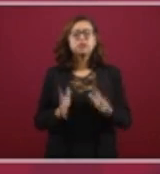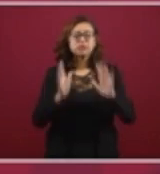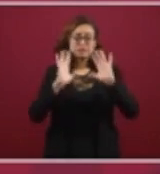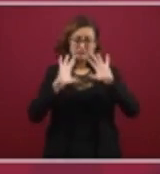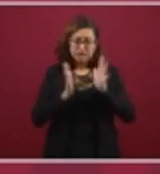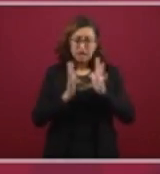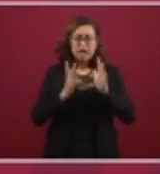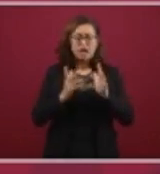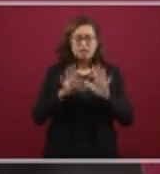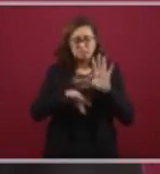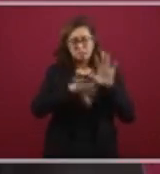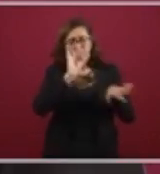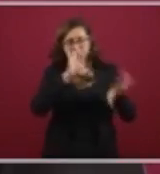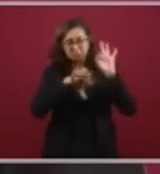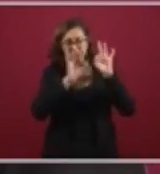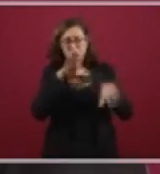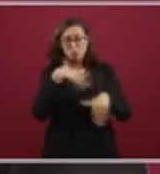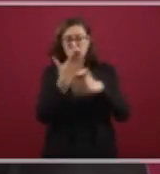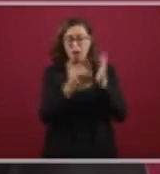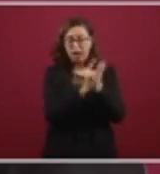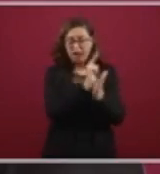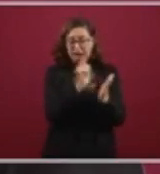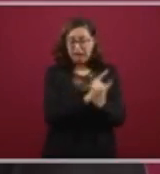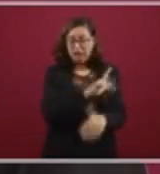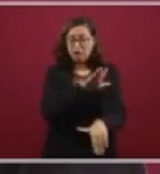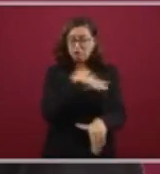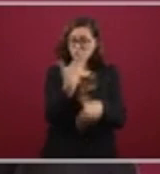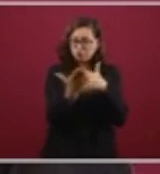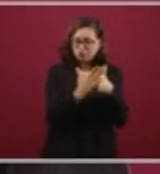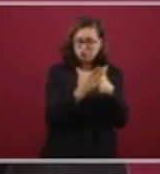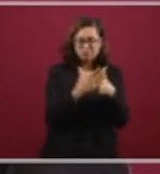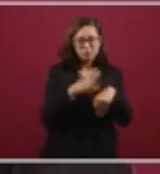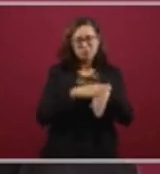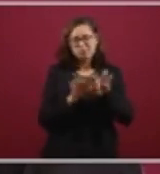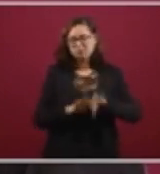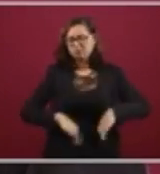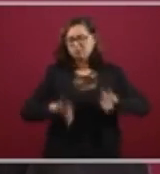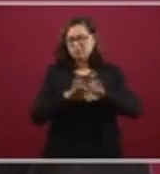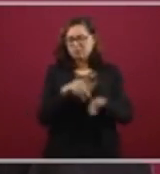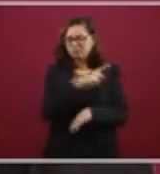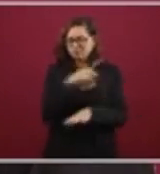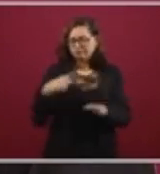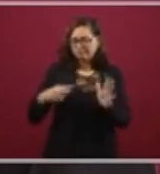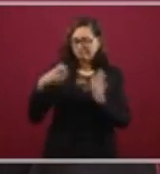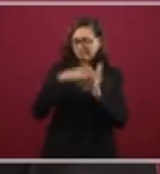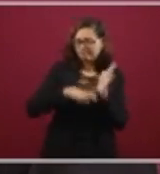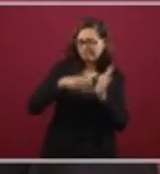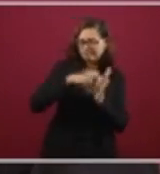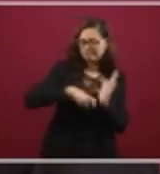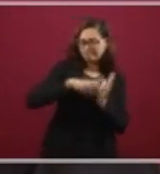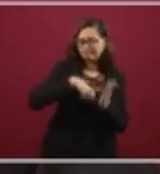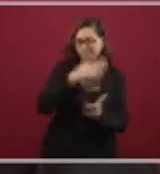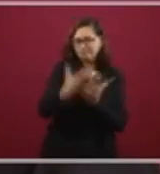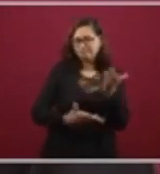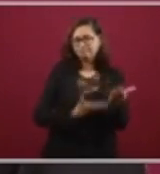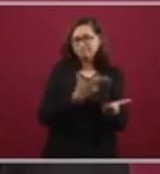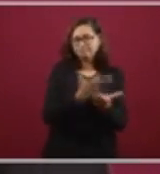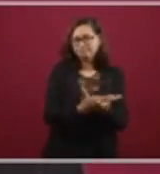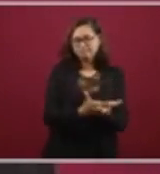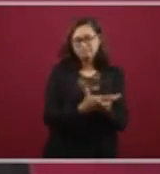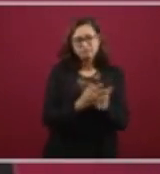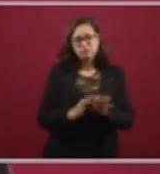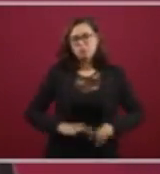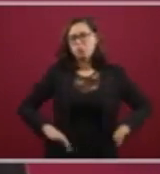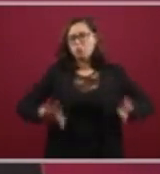iniciativas de ley que consideramos fundamentales para llevar a cabo, como se está